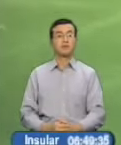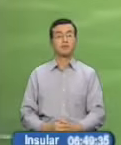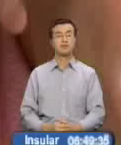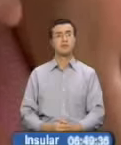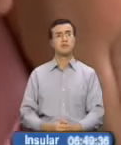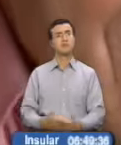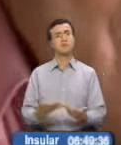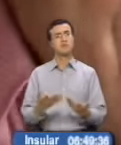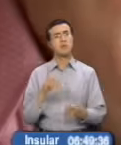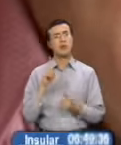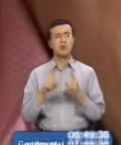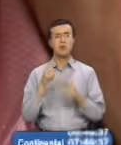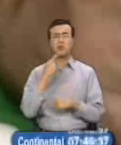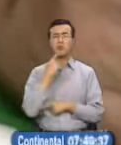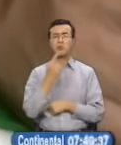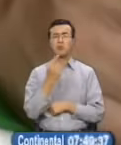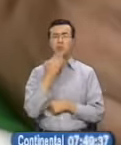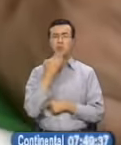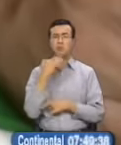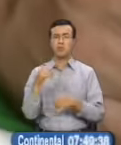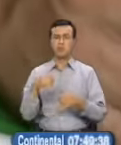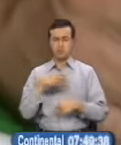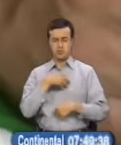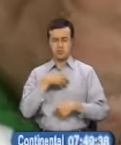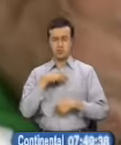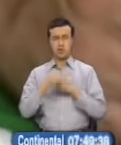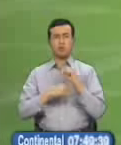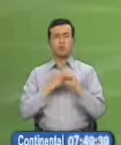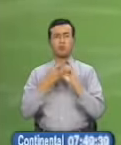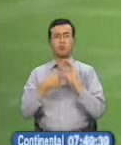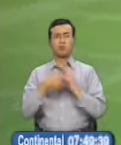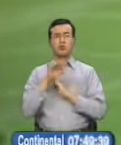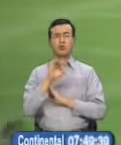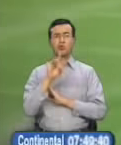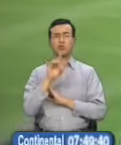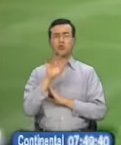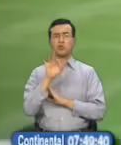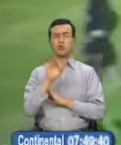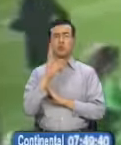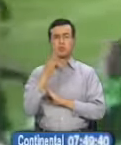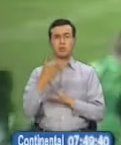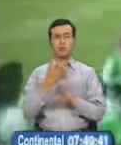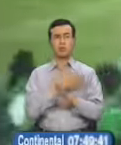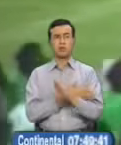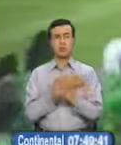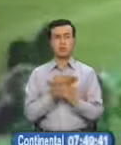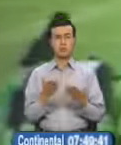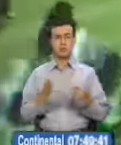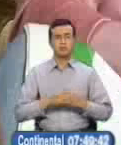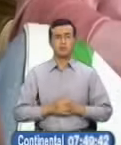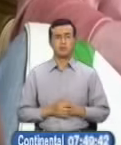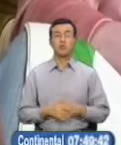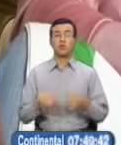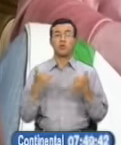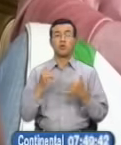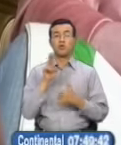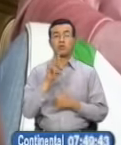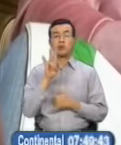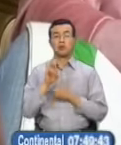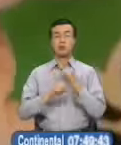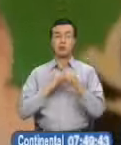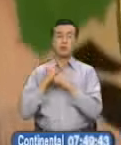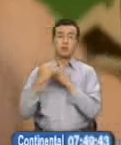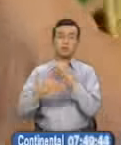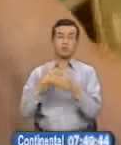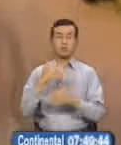Pocos se dan el lujo de tener en sus manos la medalla del 89. ¡Nacional, campeón de América, Colombia! Hoy, 27 años